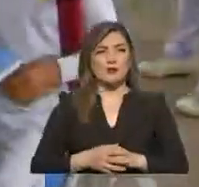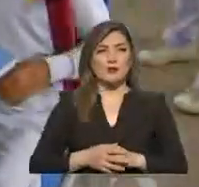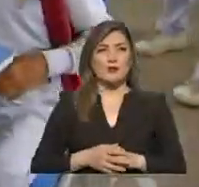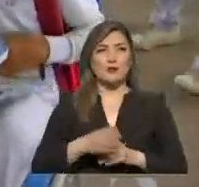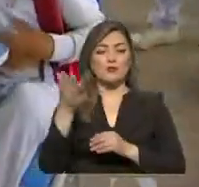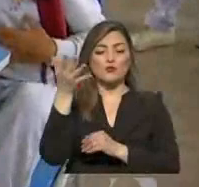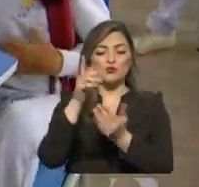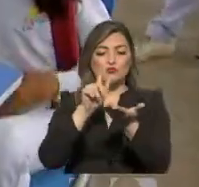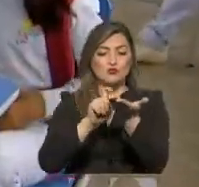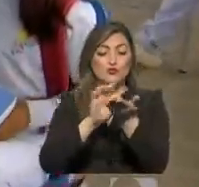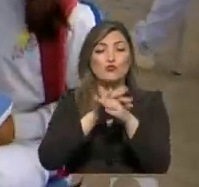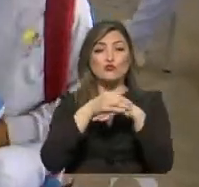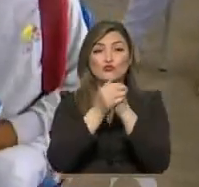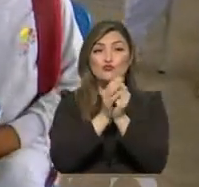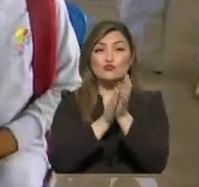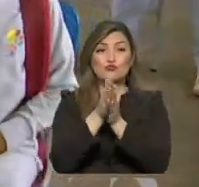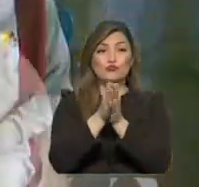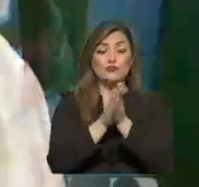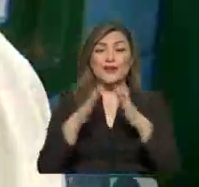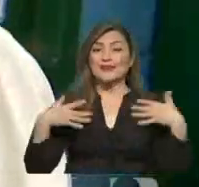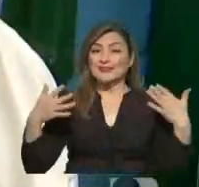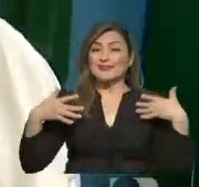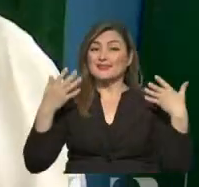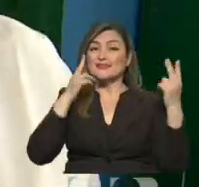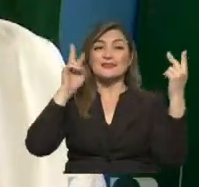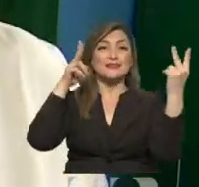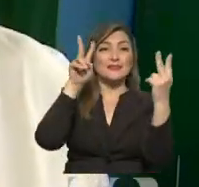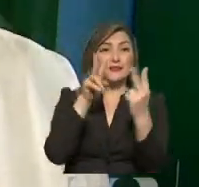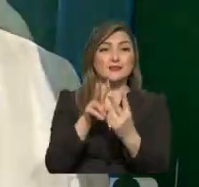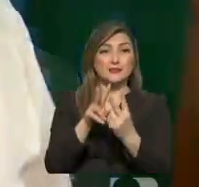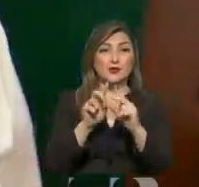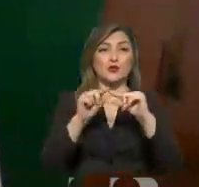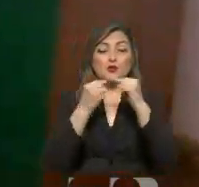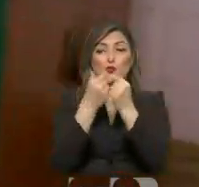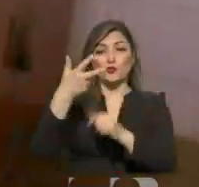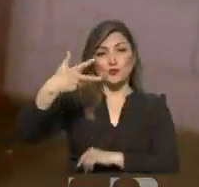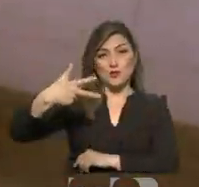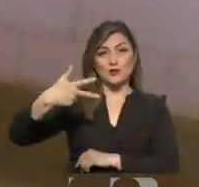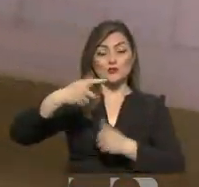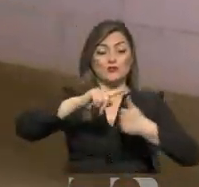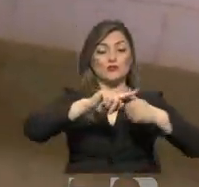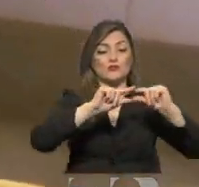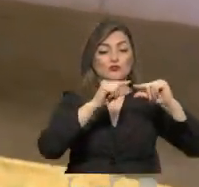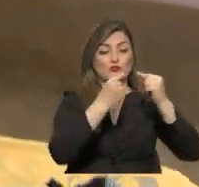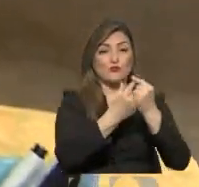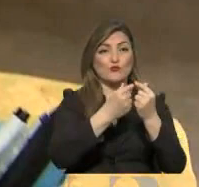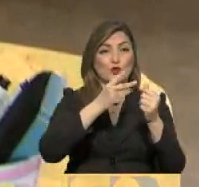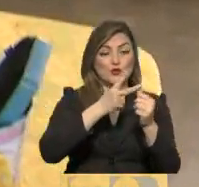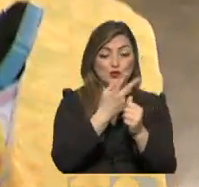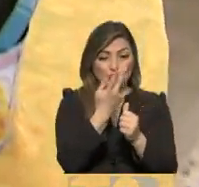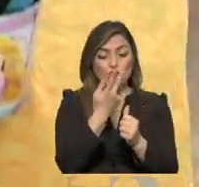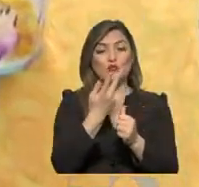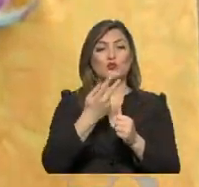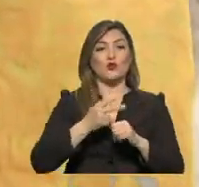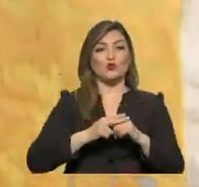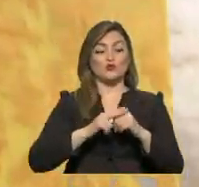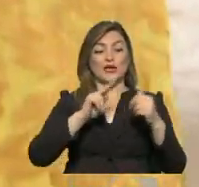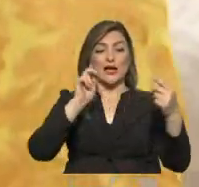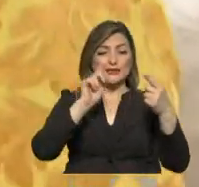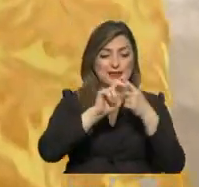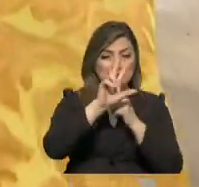las manos y con la alegría de volverlos a ver. Vamos a formar tres grupos. El primer grupo será de segundo a tercero, el segundo